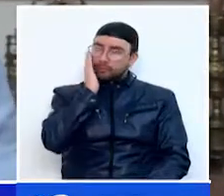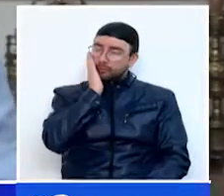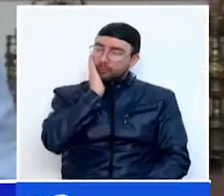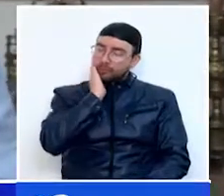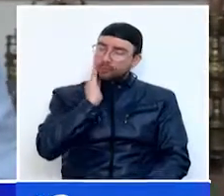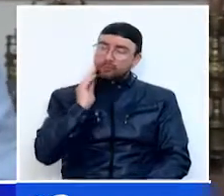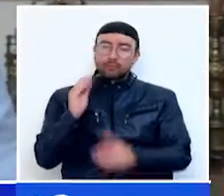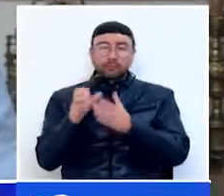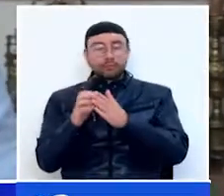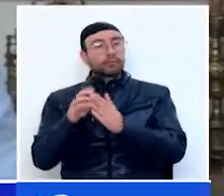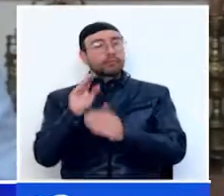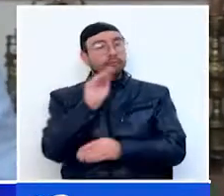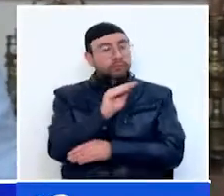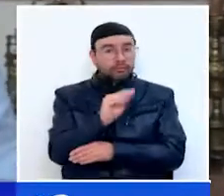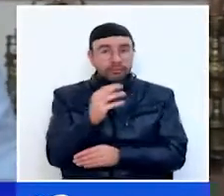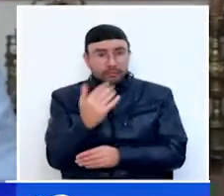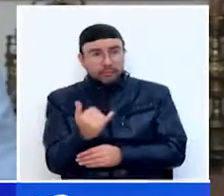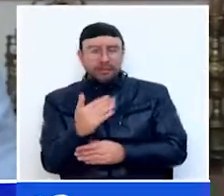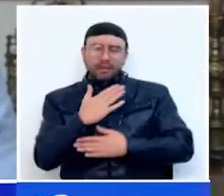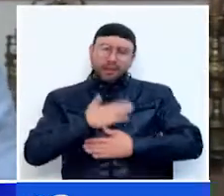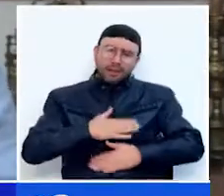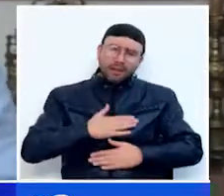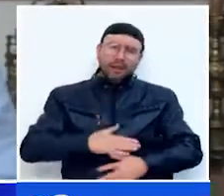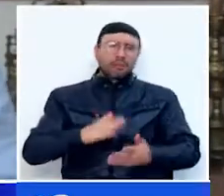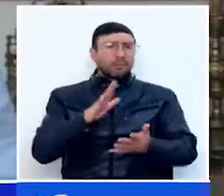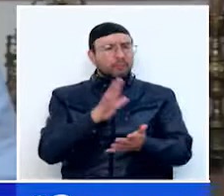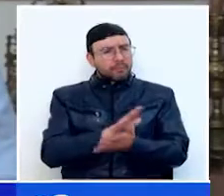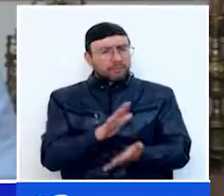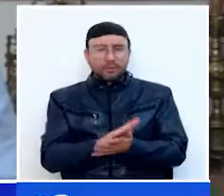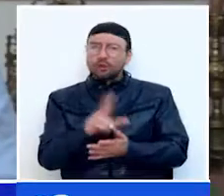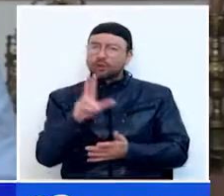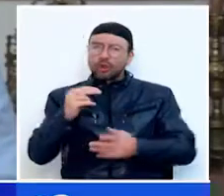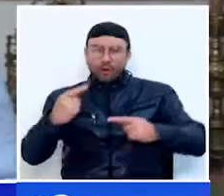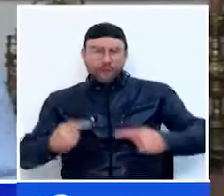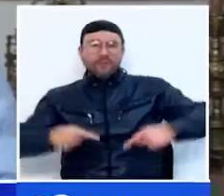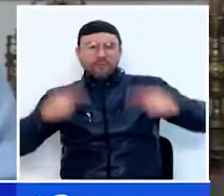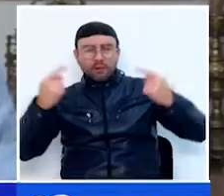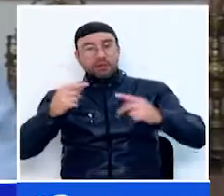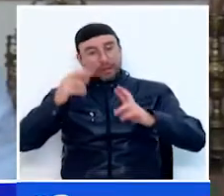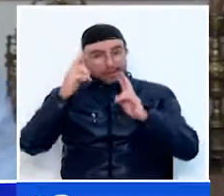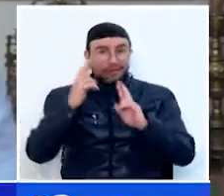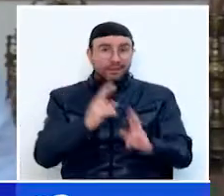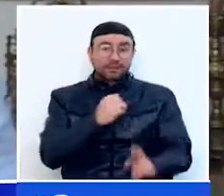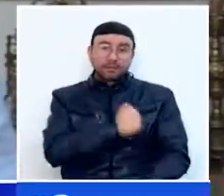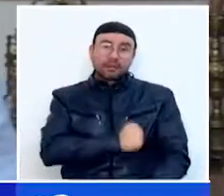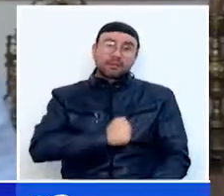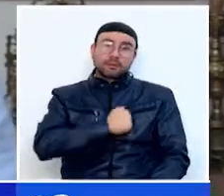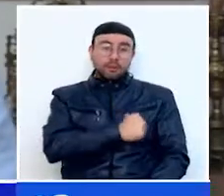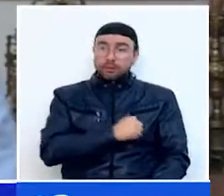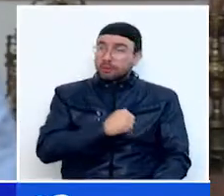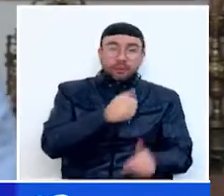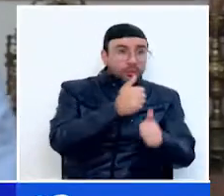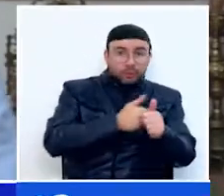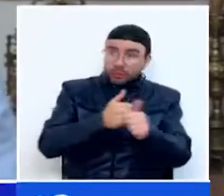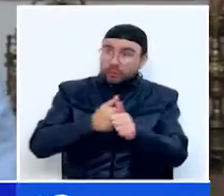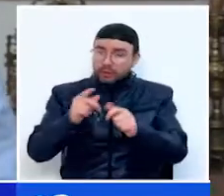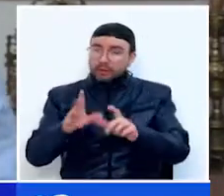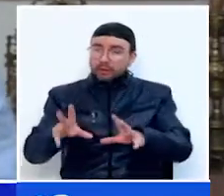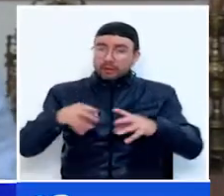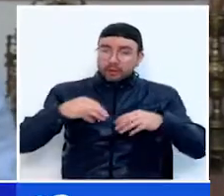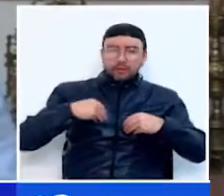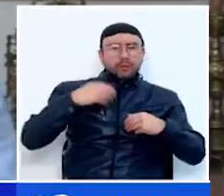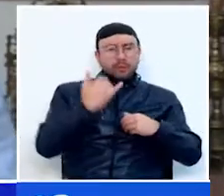la calma, a la tranquilidad, a la no violencia, al respeto, a reconocernos entre nosotros con ese